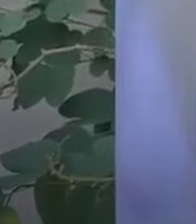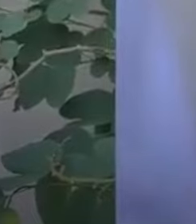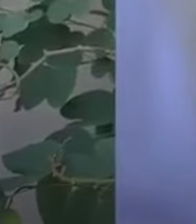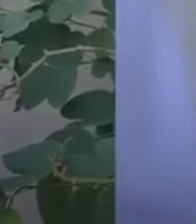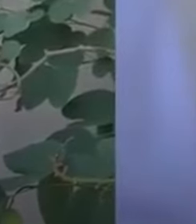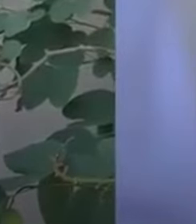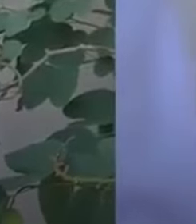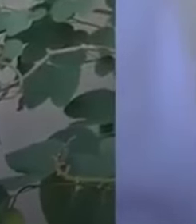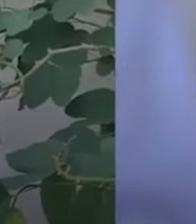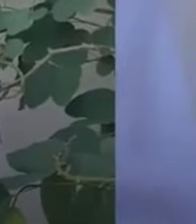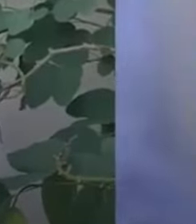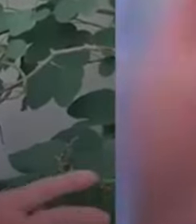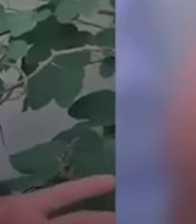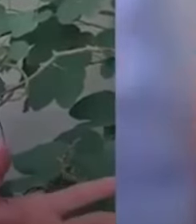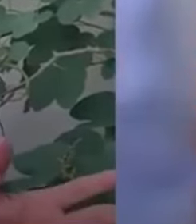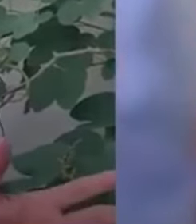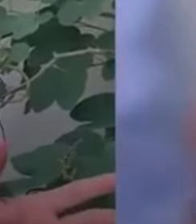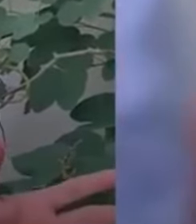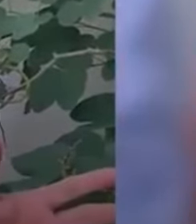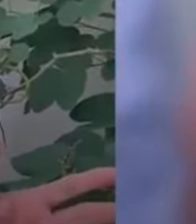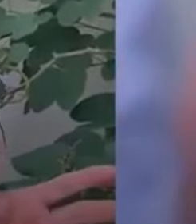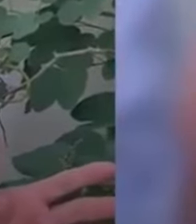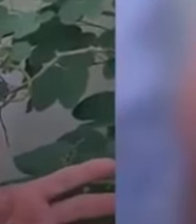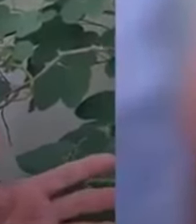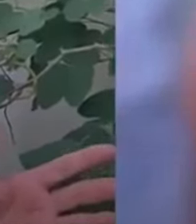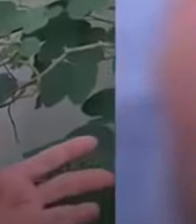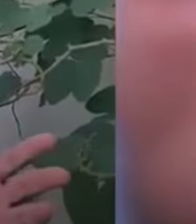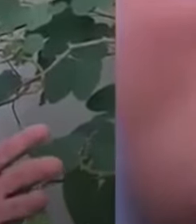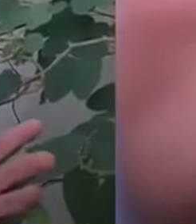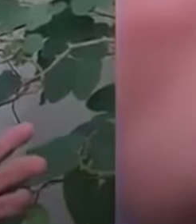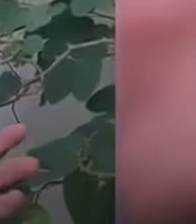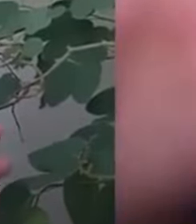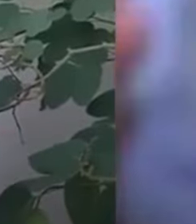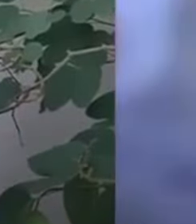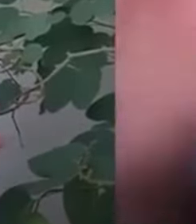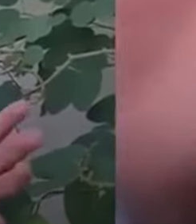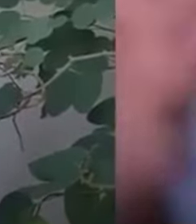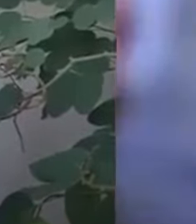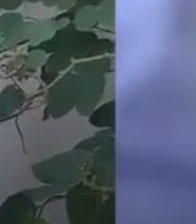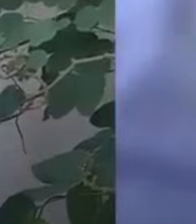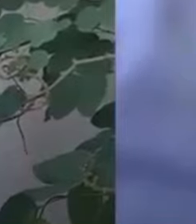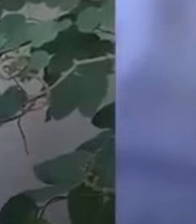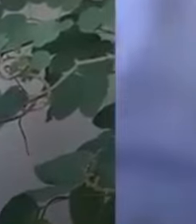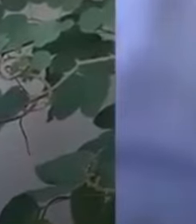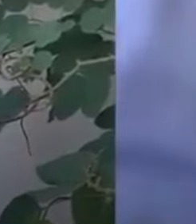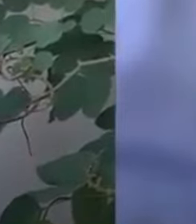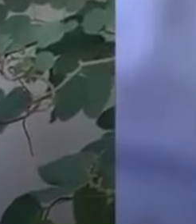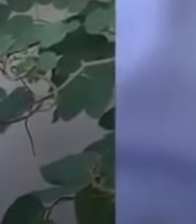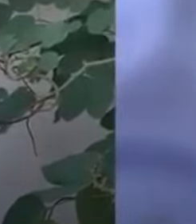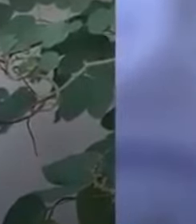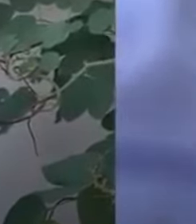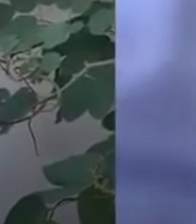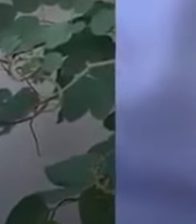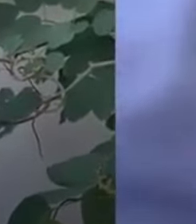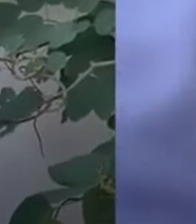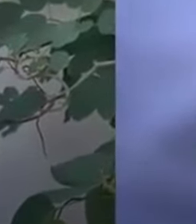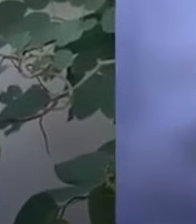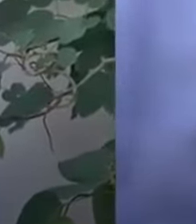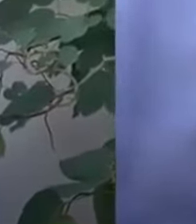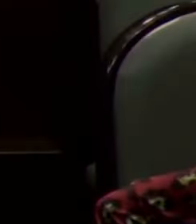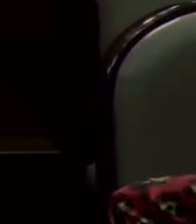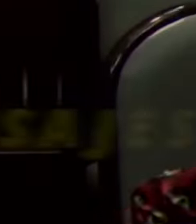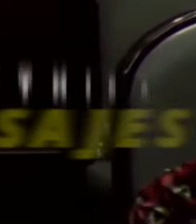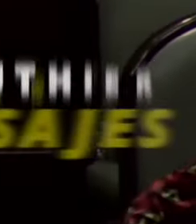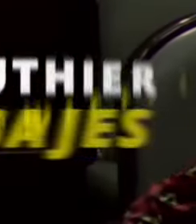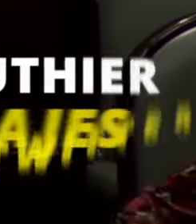del SAT para estos propósitos de observar patrimonio, riqueza o capital.